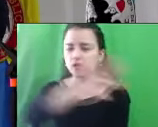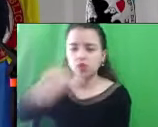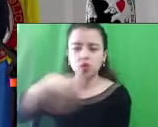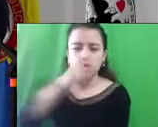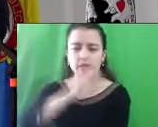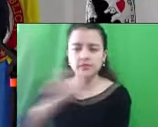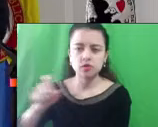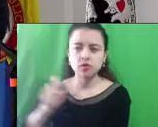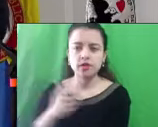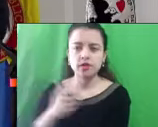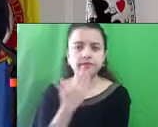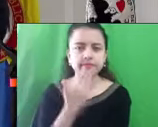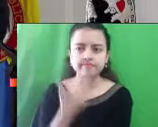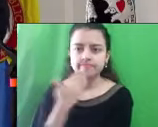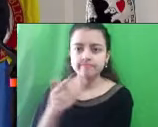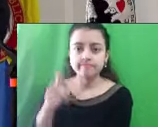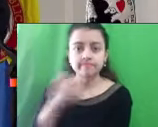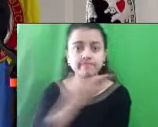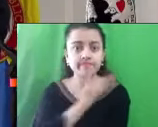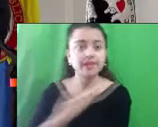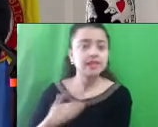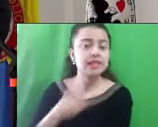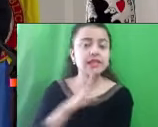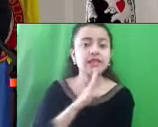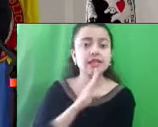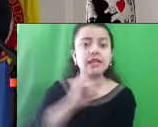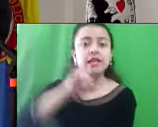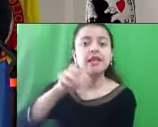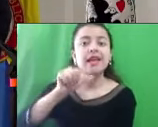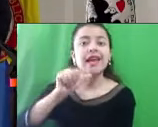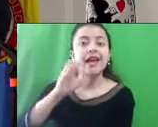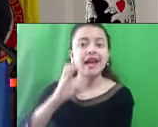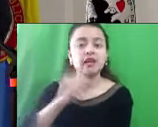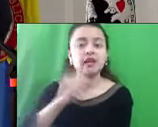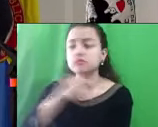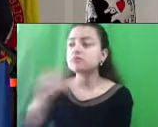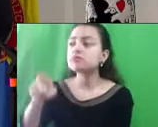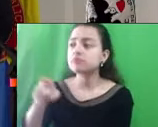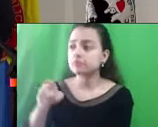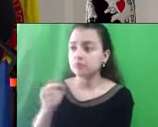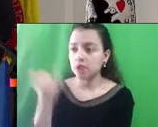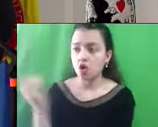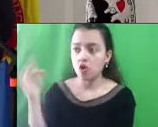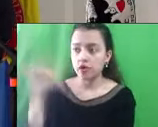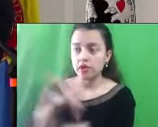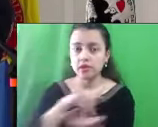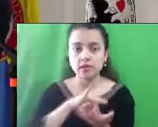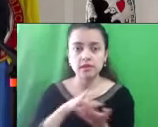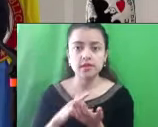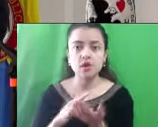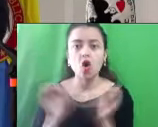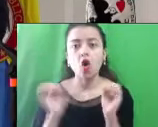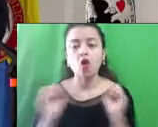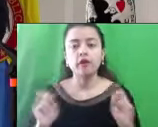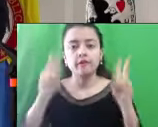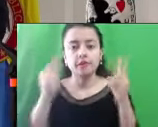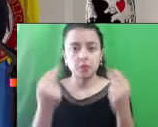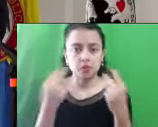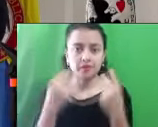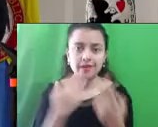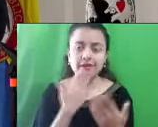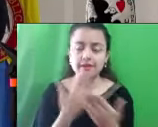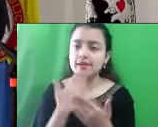los presidentes de Junta de Acción Comunal que se encuentran presentes o que están vinculados por el link de Facebook.